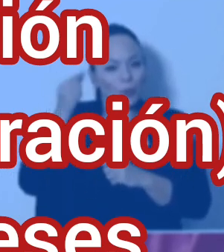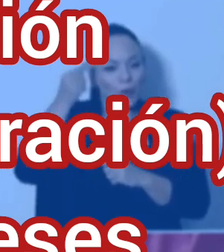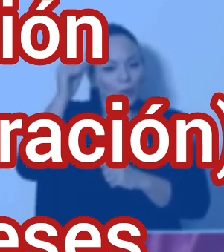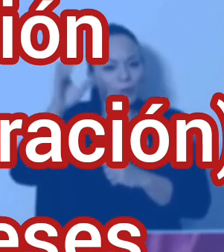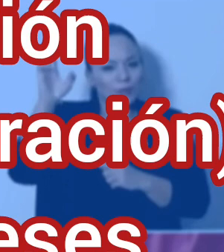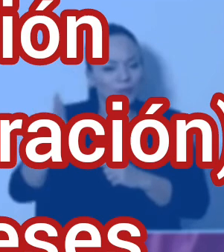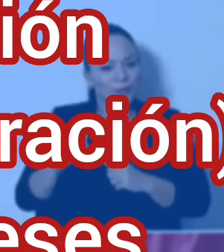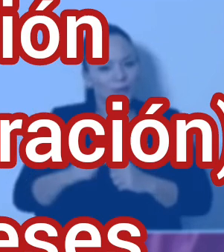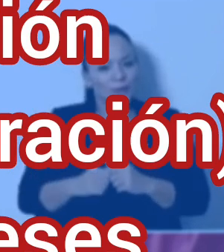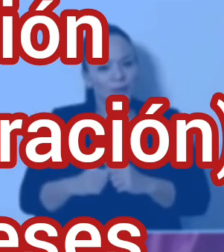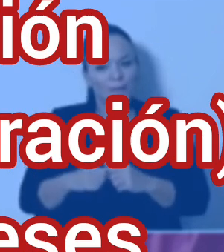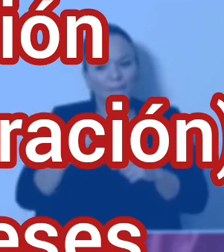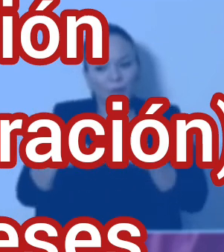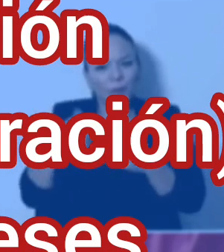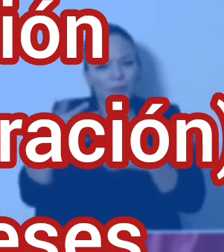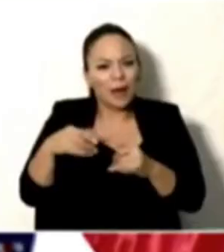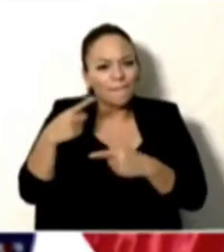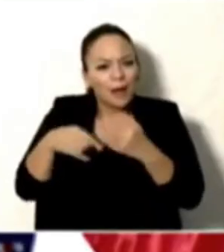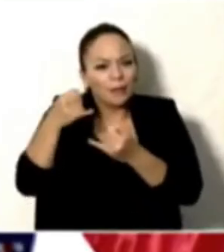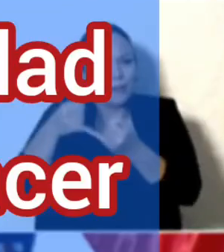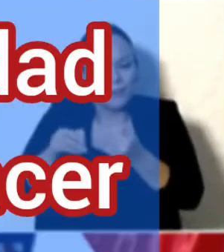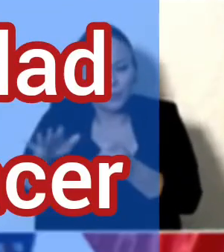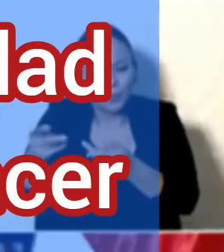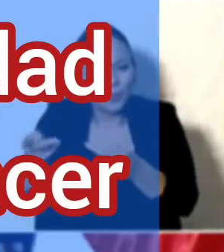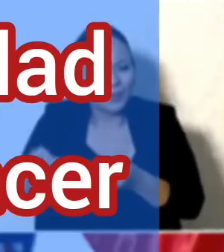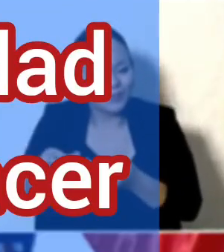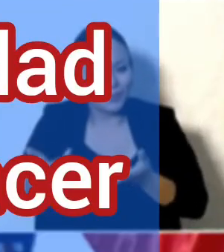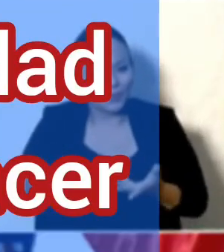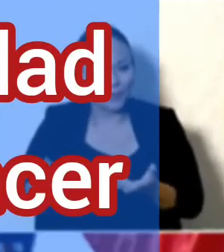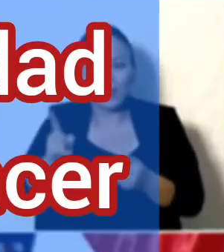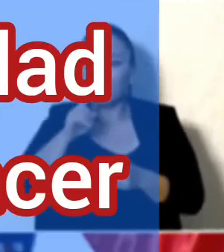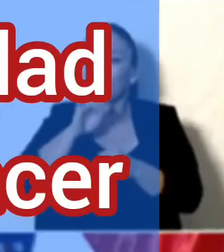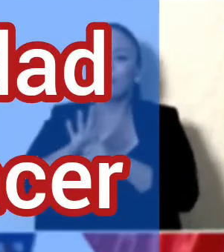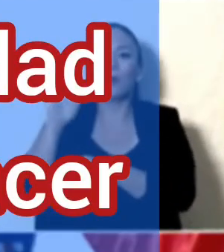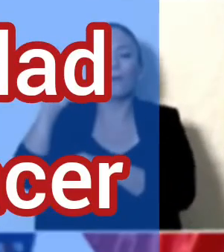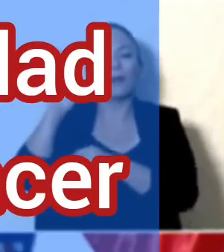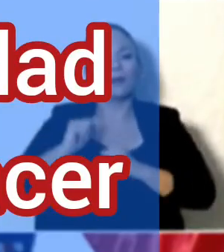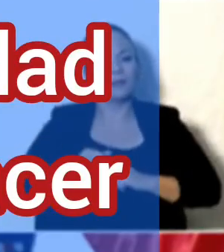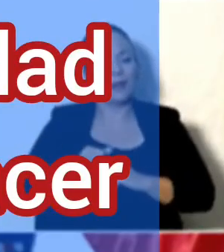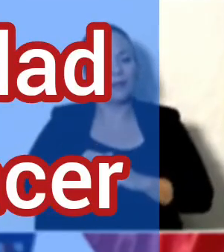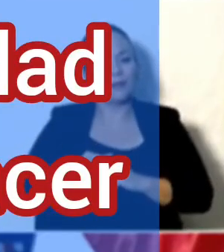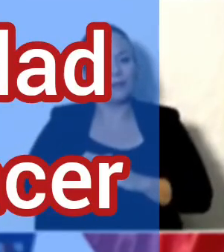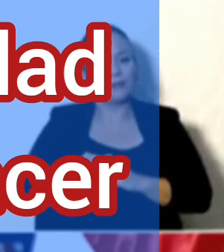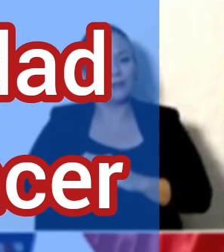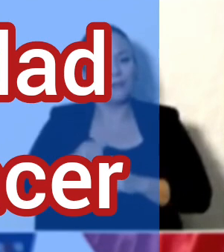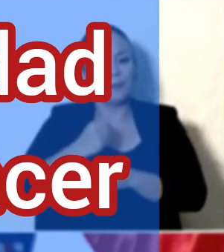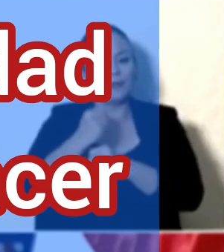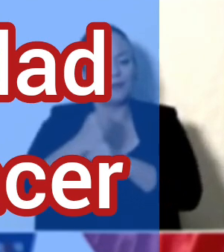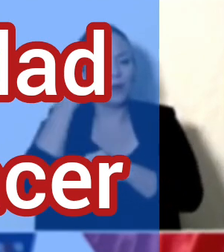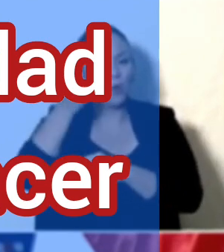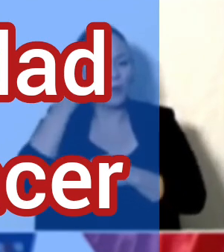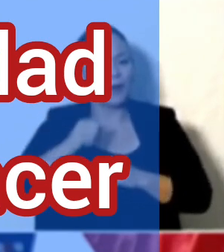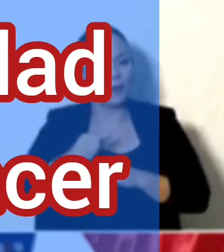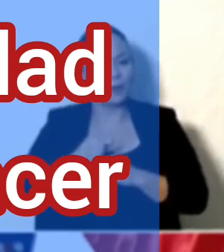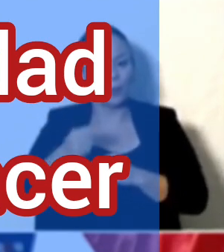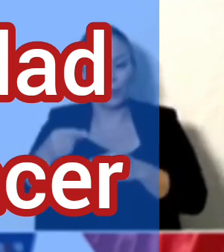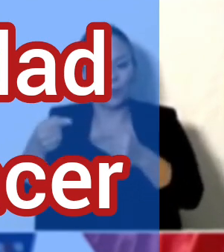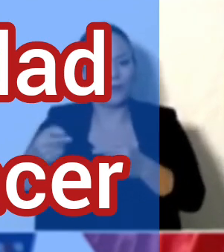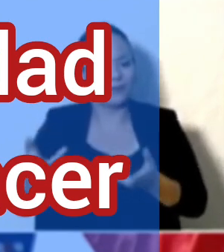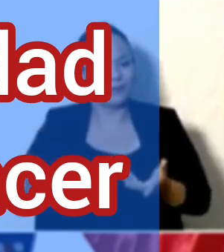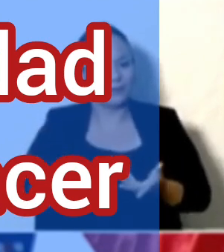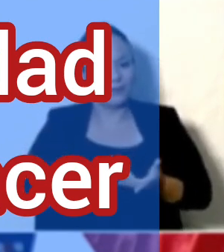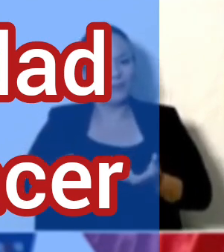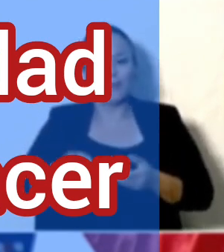el ocaso de su gestión, haciendo promesas de lo que iba a ser el gobierno siguiente